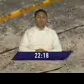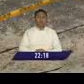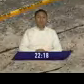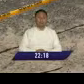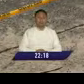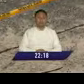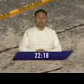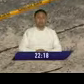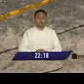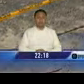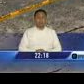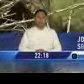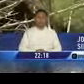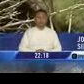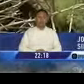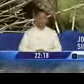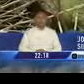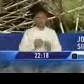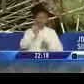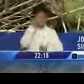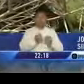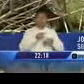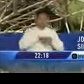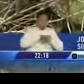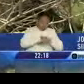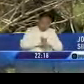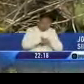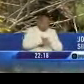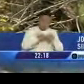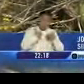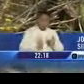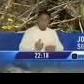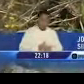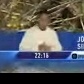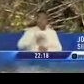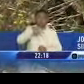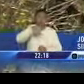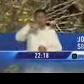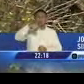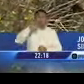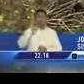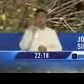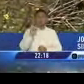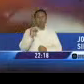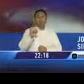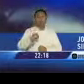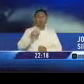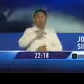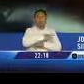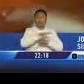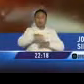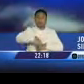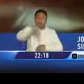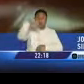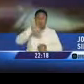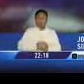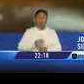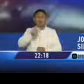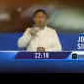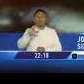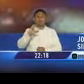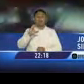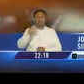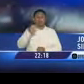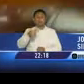La alerta que un cadáver estaba en el fondo de la quebrada, a la altura del kilómetro cero de la Panamericana Norte, movilizó a rescatistas del GOE